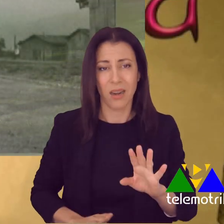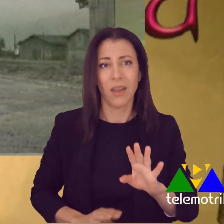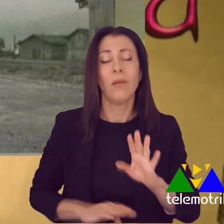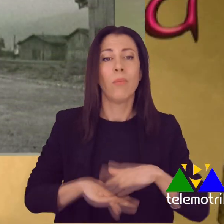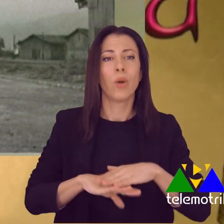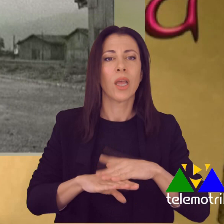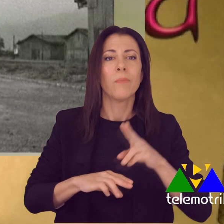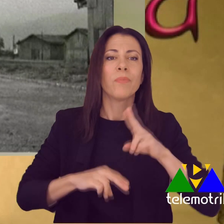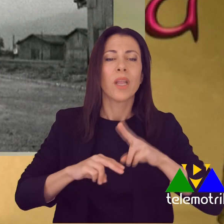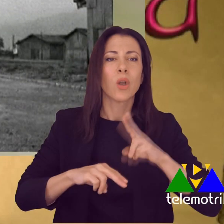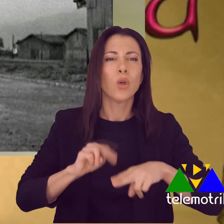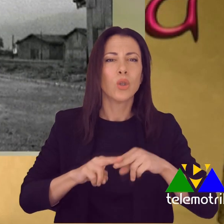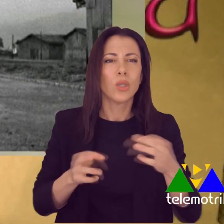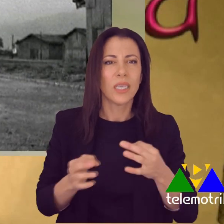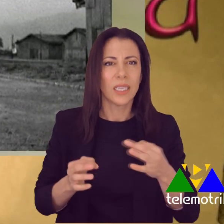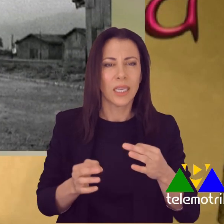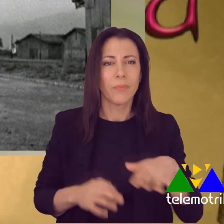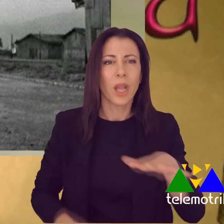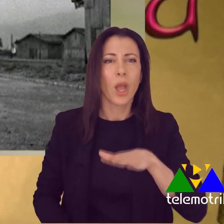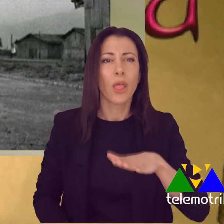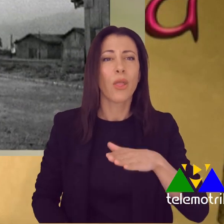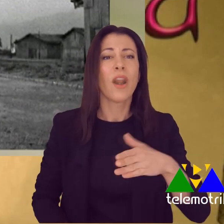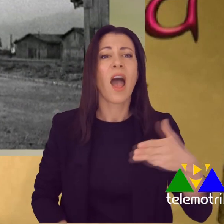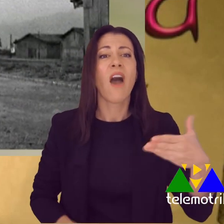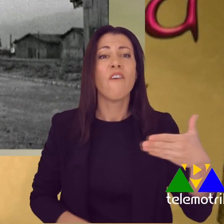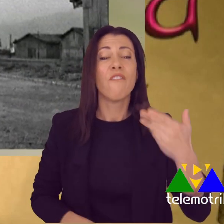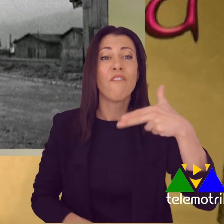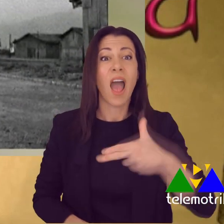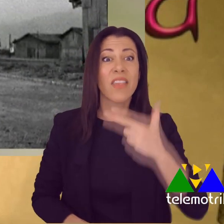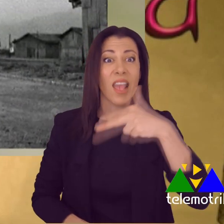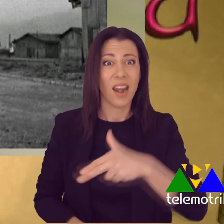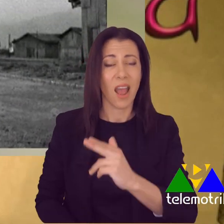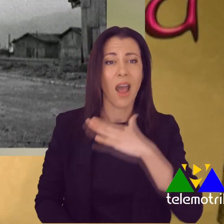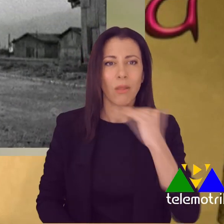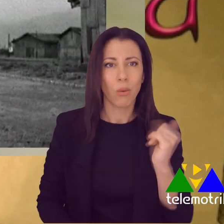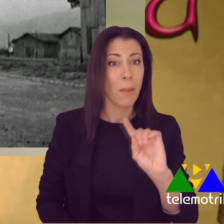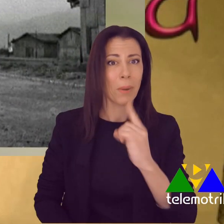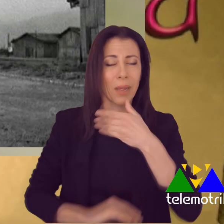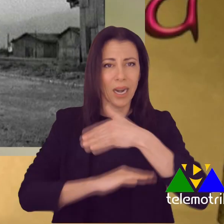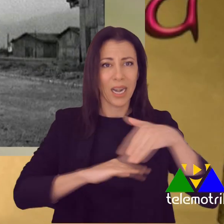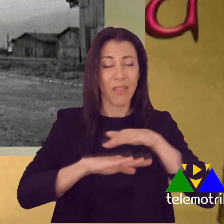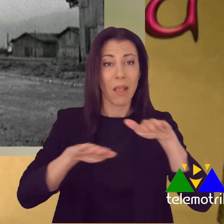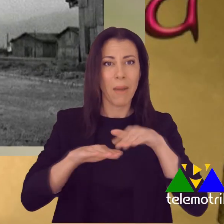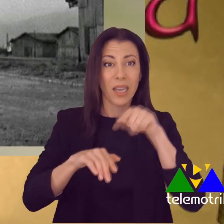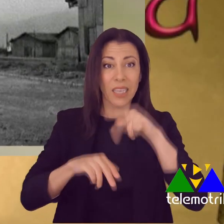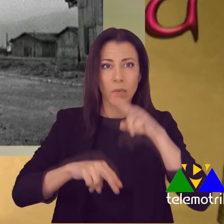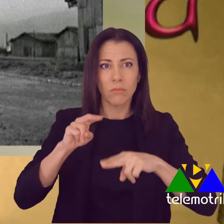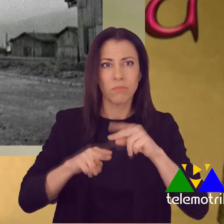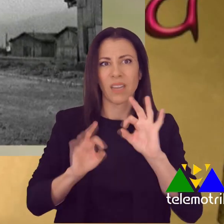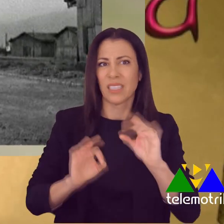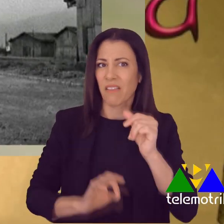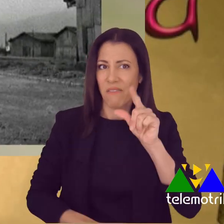Se construye la ballena azul en primera línea de playa y una construcción